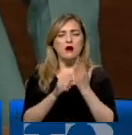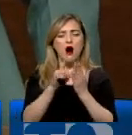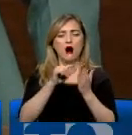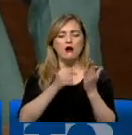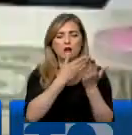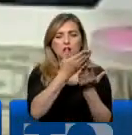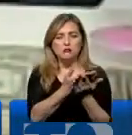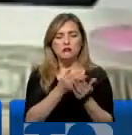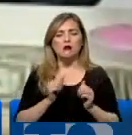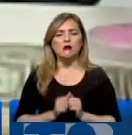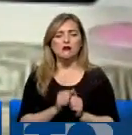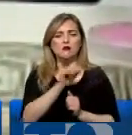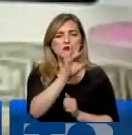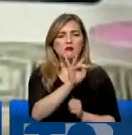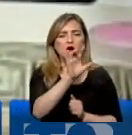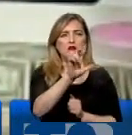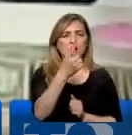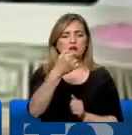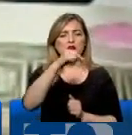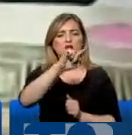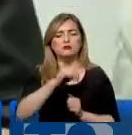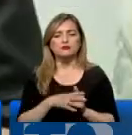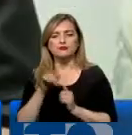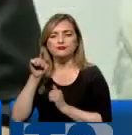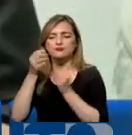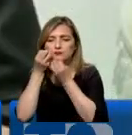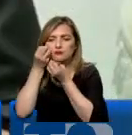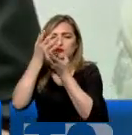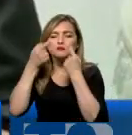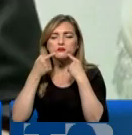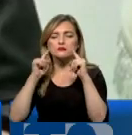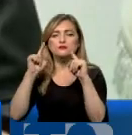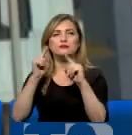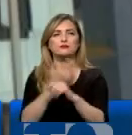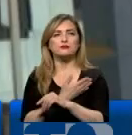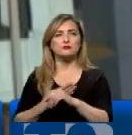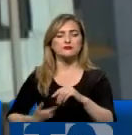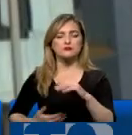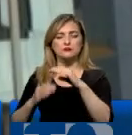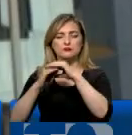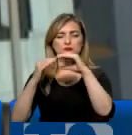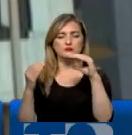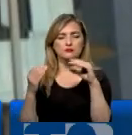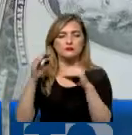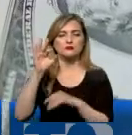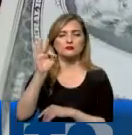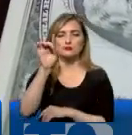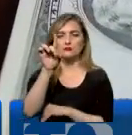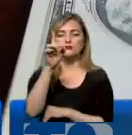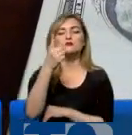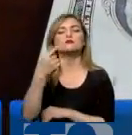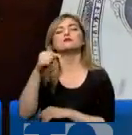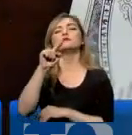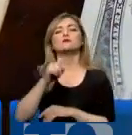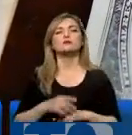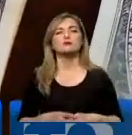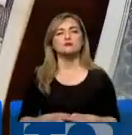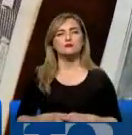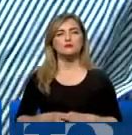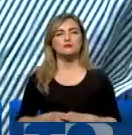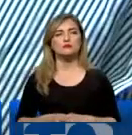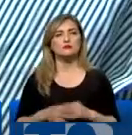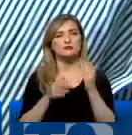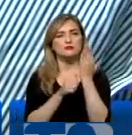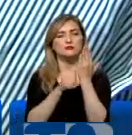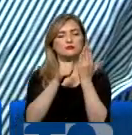de Finanzas, 83 millones, y lo anunciado por la presidenta del CNE, 91 millones, el